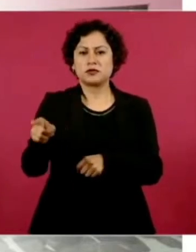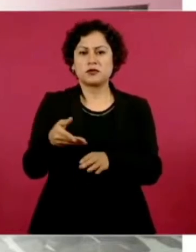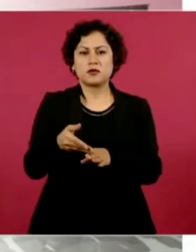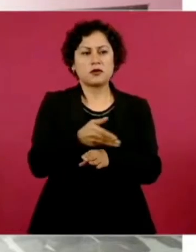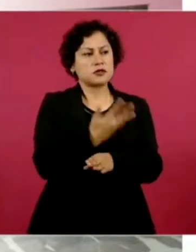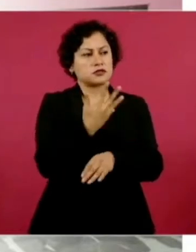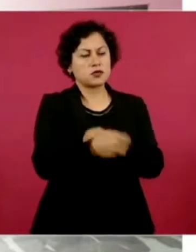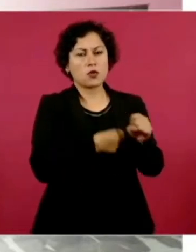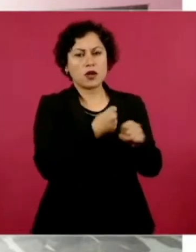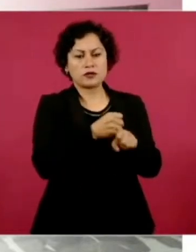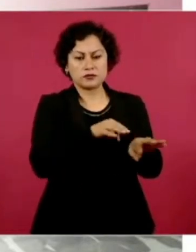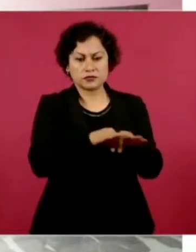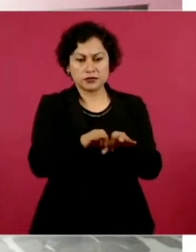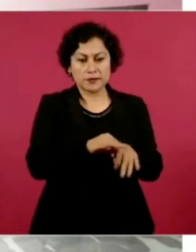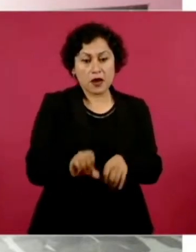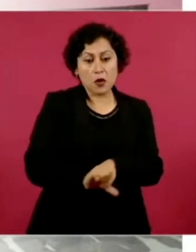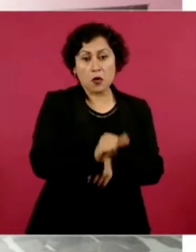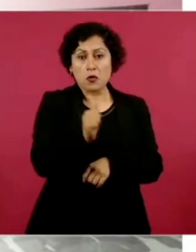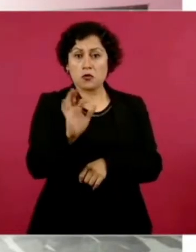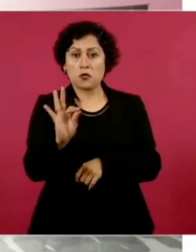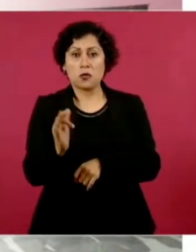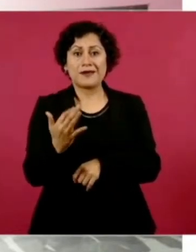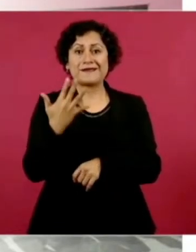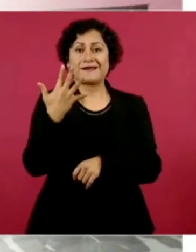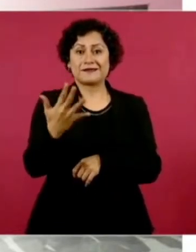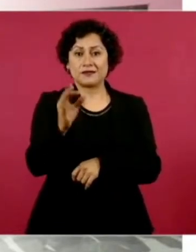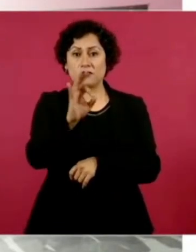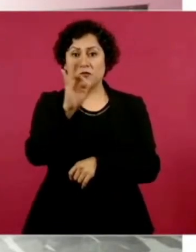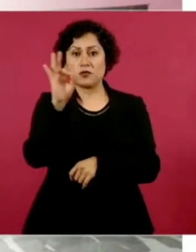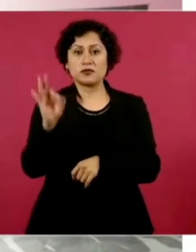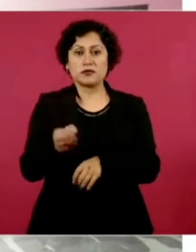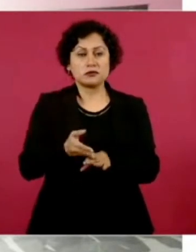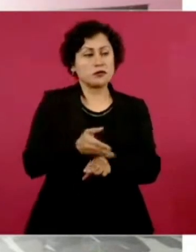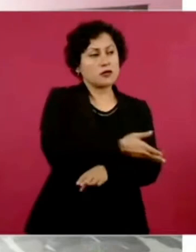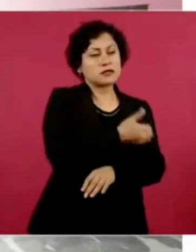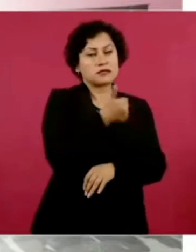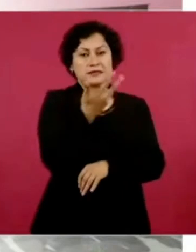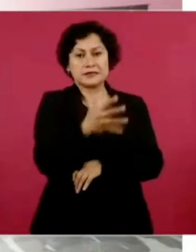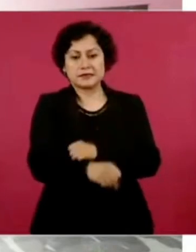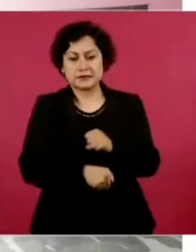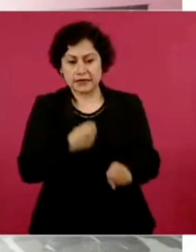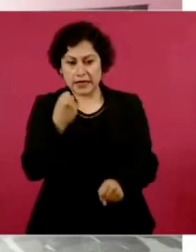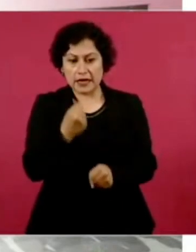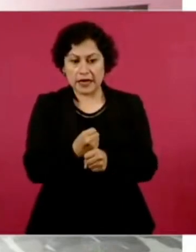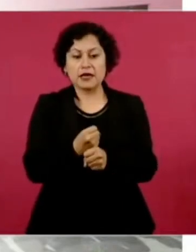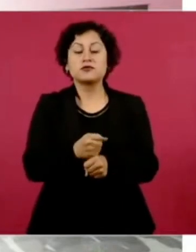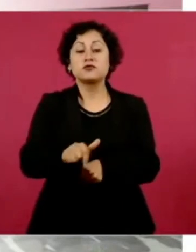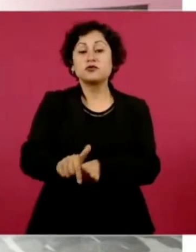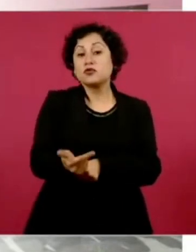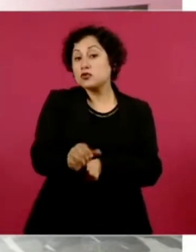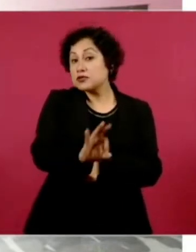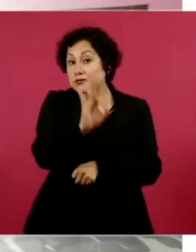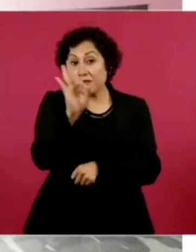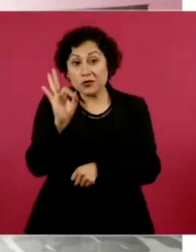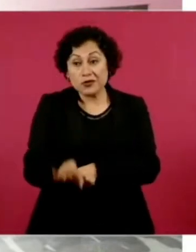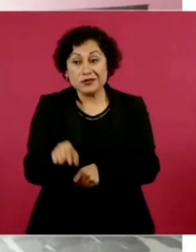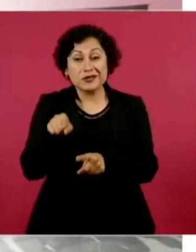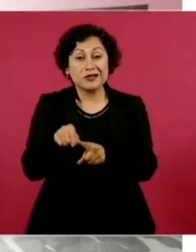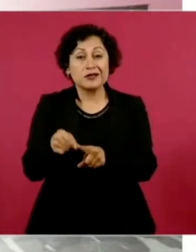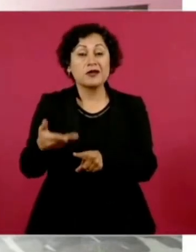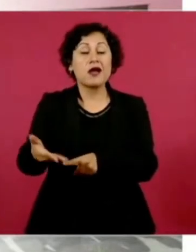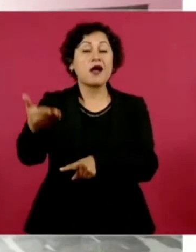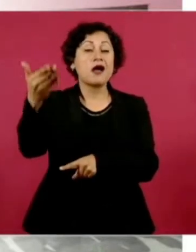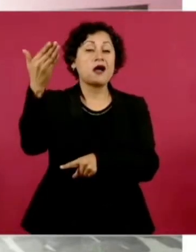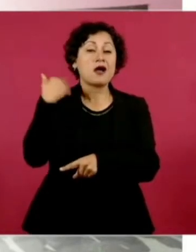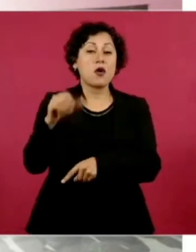pero había otro 45% de entre 6 y 10 años y 12% del total que tenían antigüedades de más de